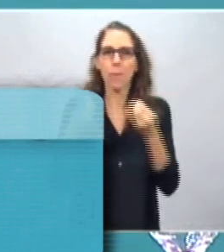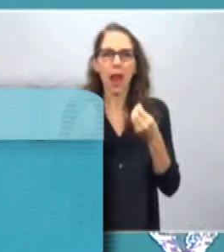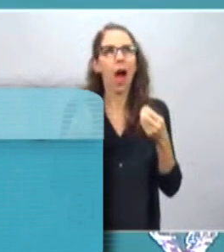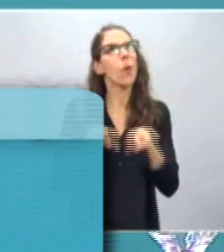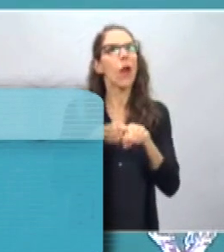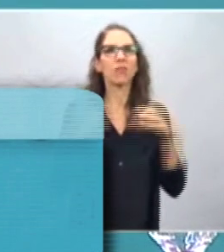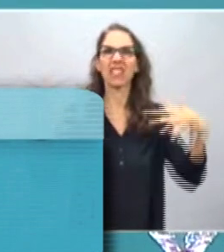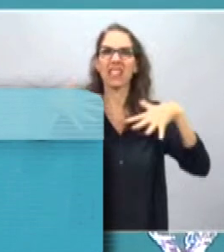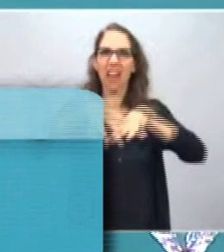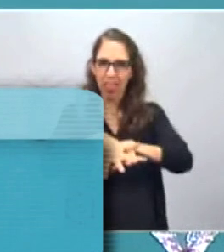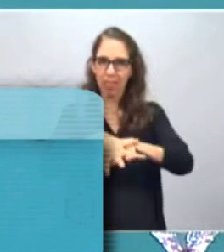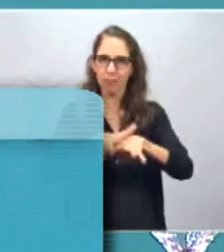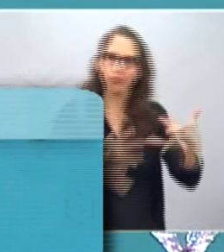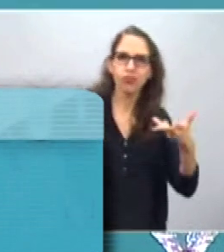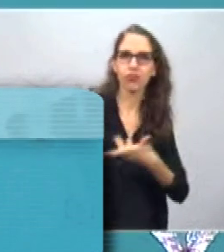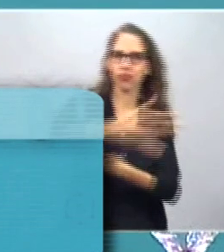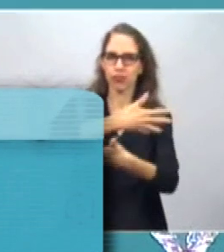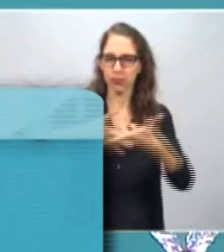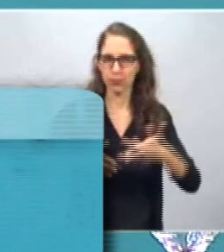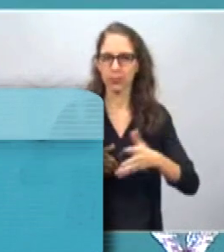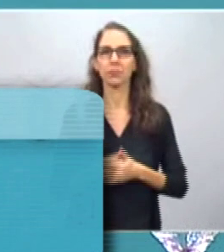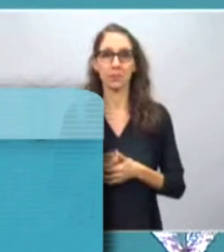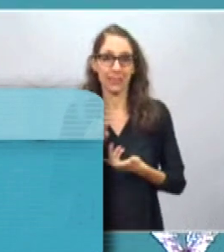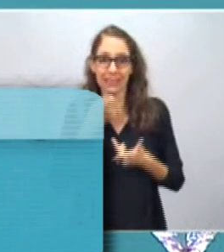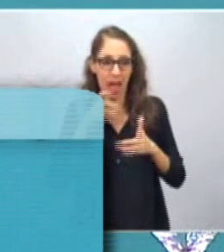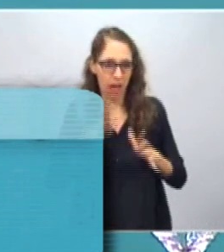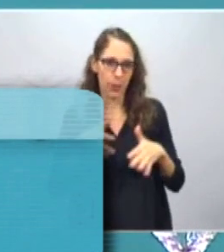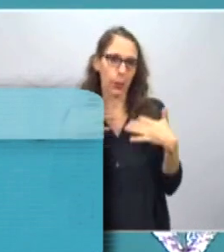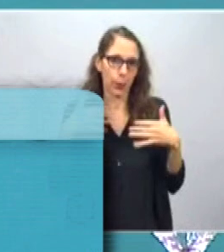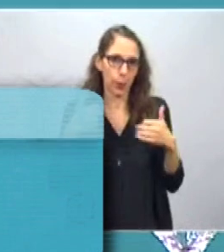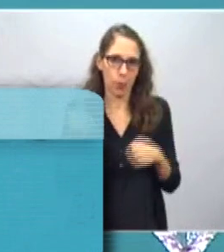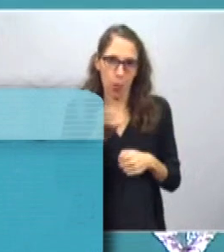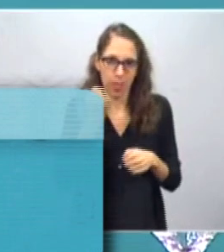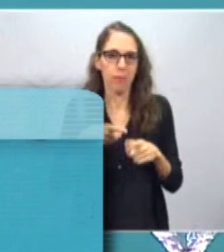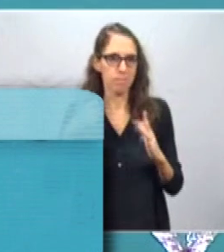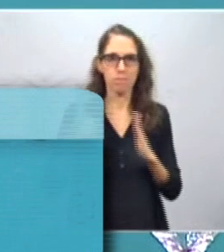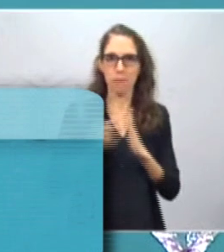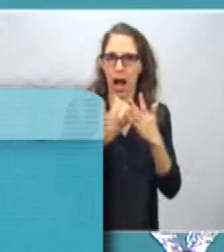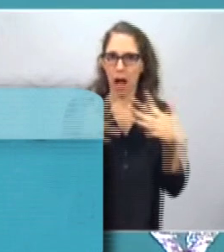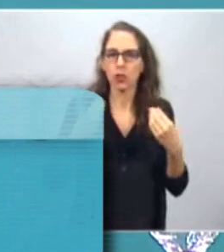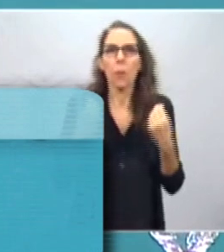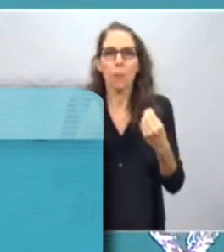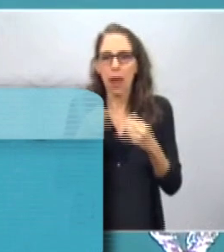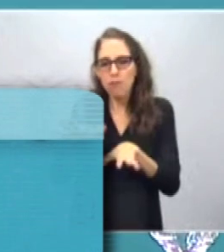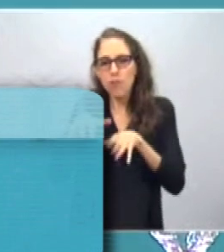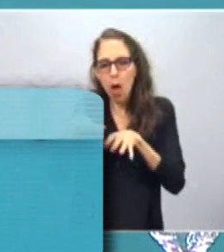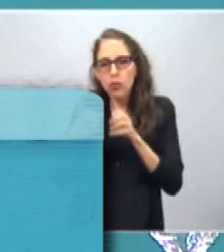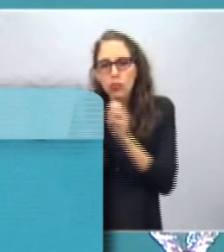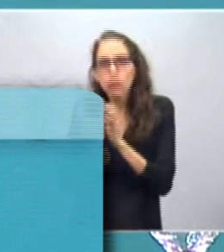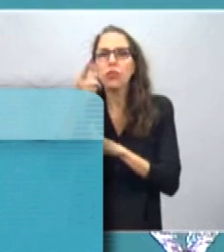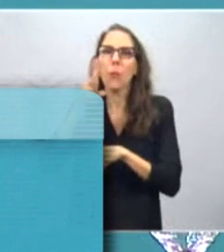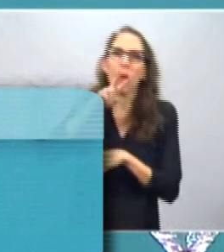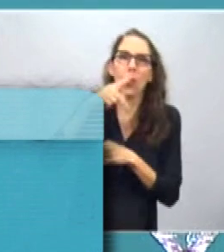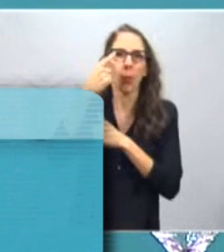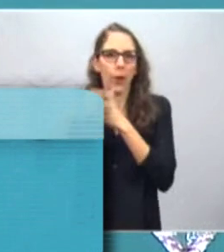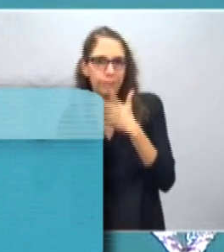entramado productivo que tiene muchísimo impacto, que tiene muchísimo potencial en la producción de alimentos frescos,